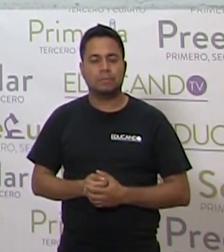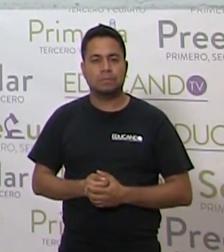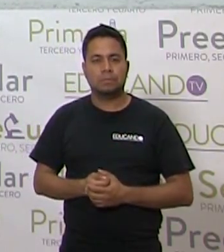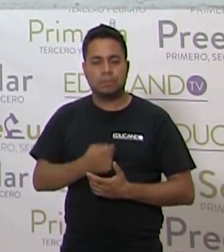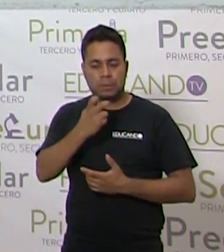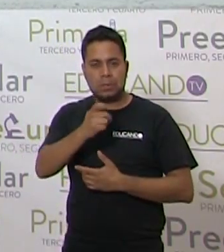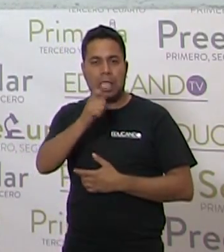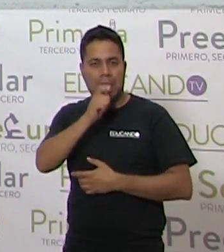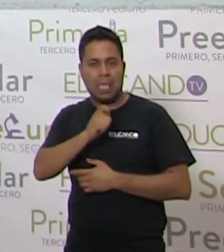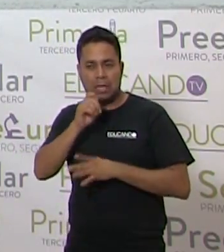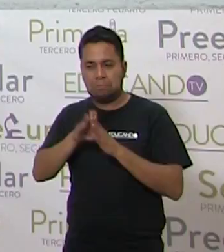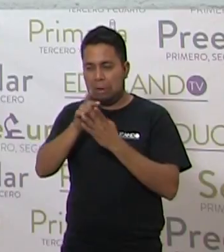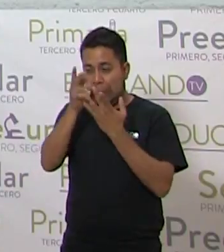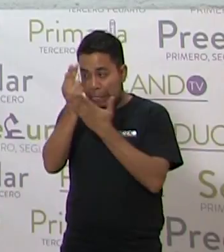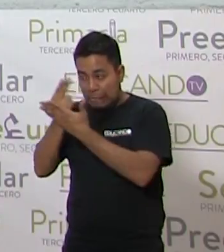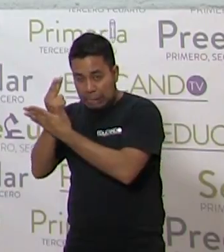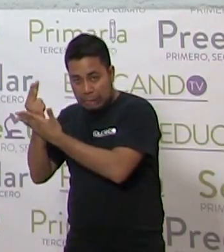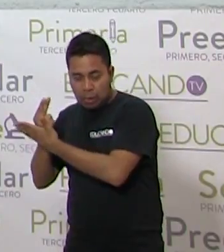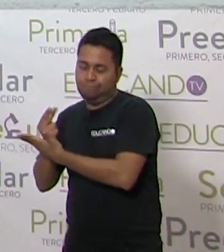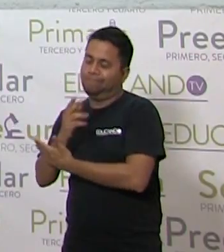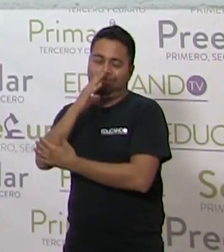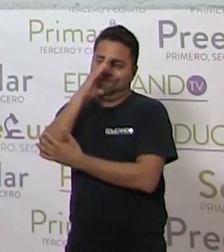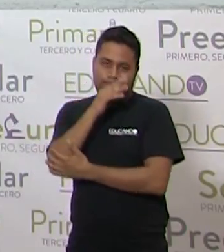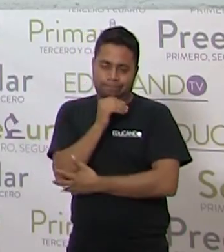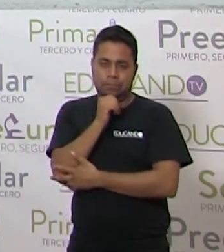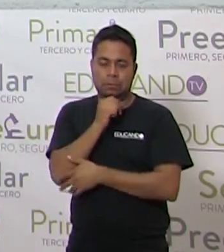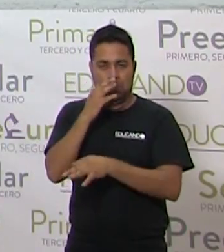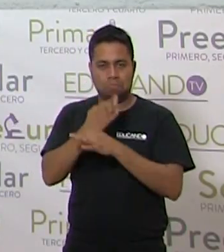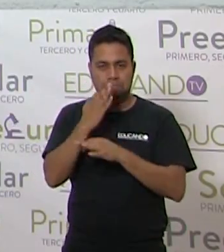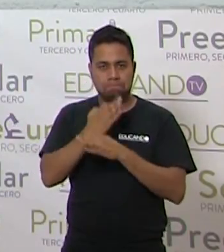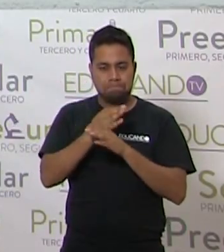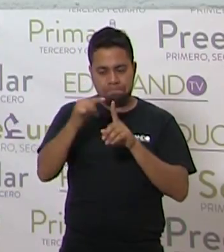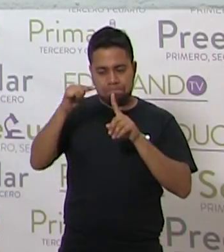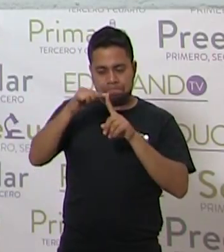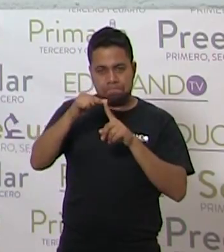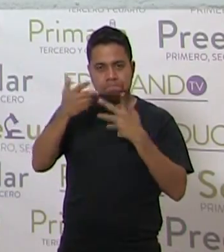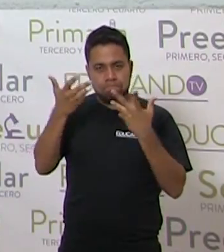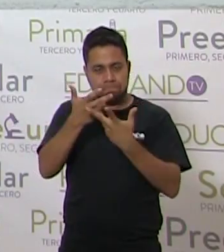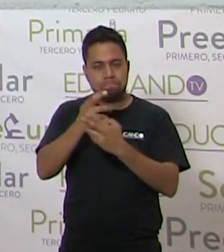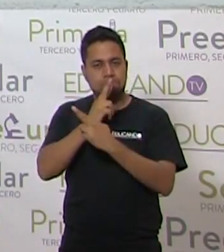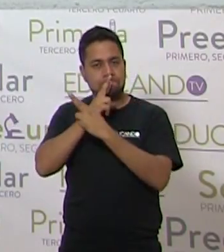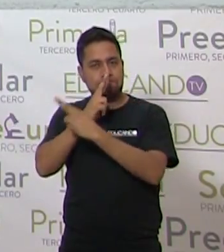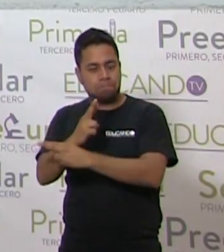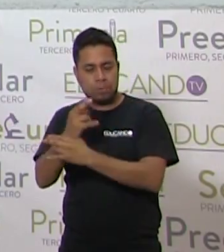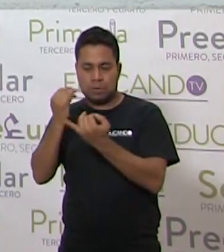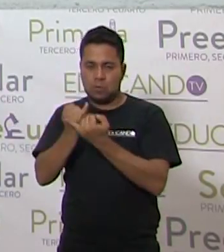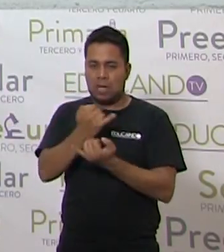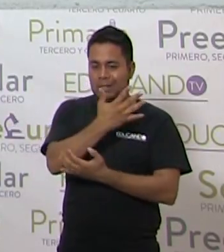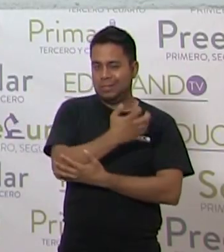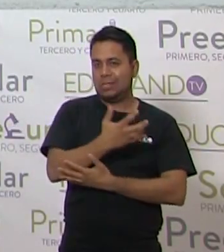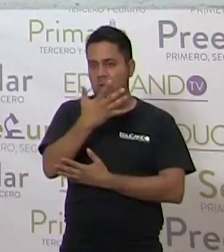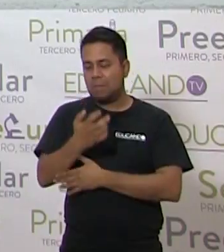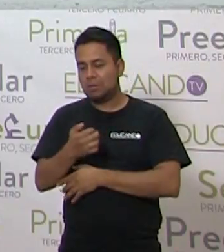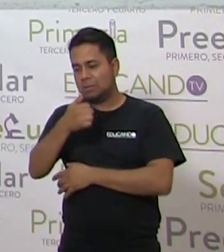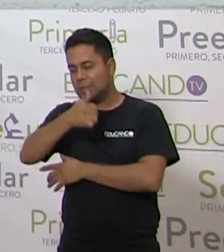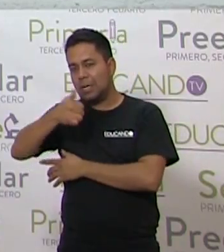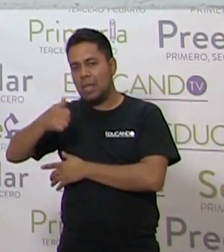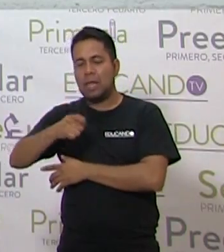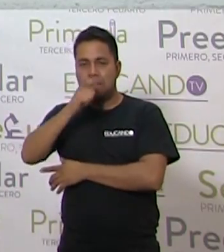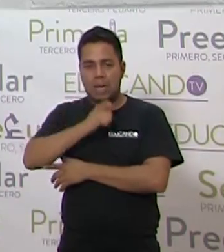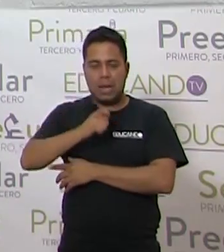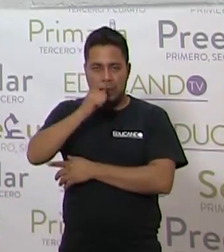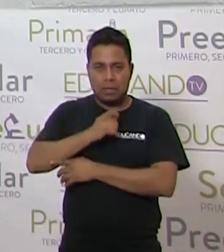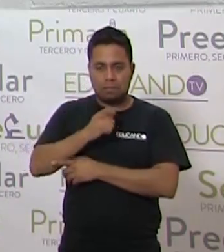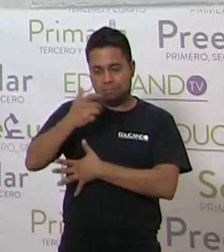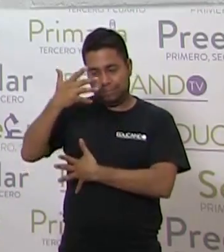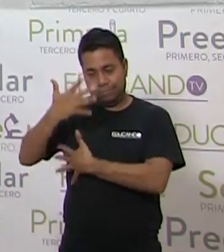las paletas Entonces vamos a desarrollar una división y vas a ver que nos va a dar o vas a saber también que son 5 pes lo que cuesta cada una de ellas tenemos